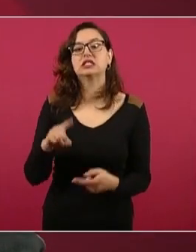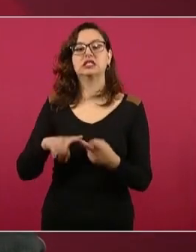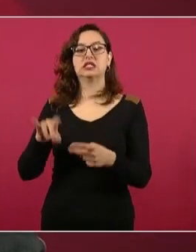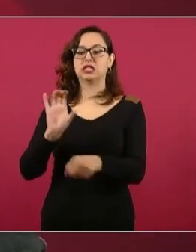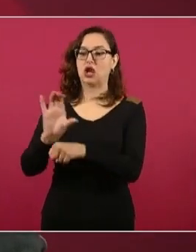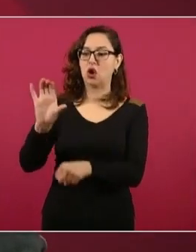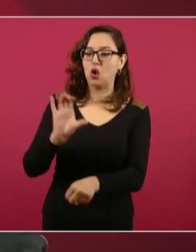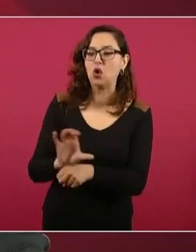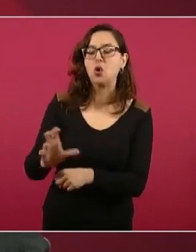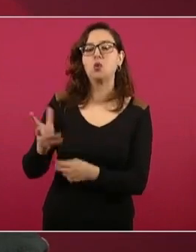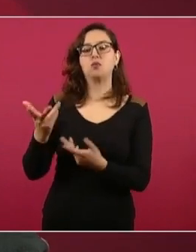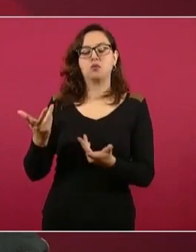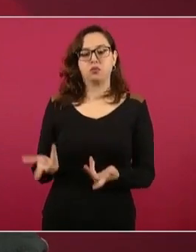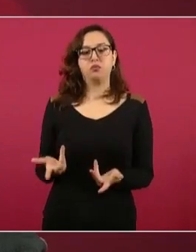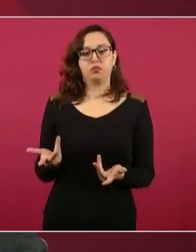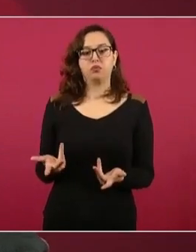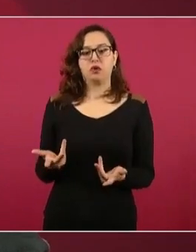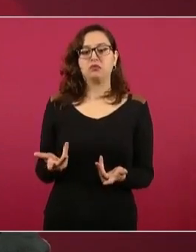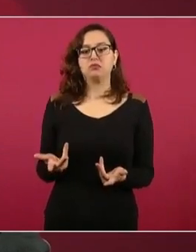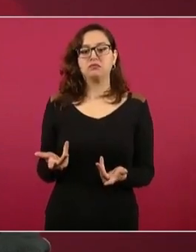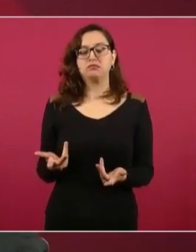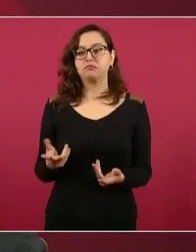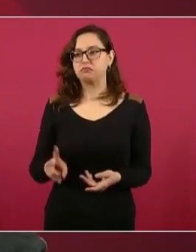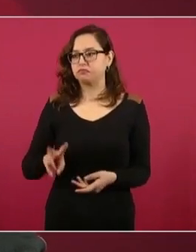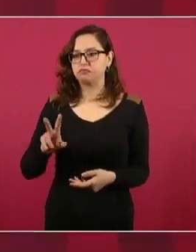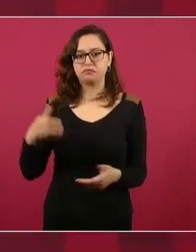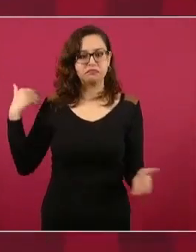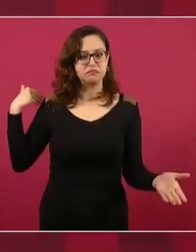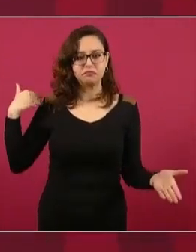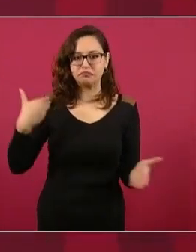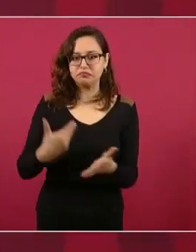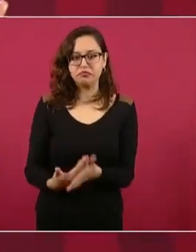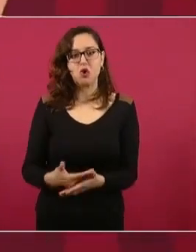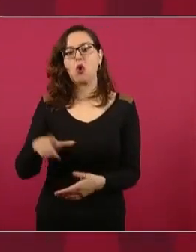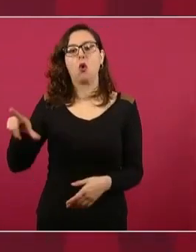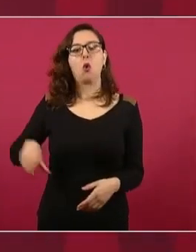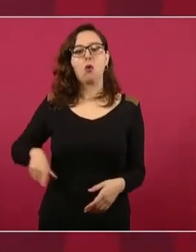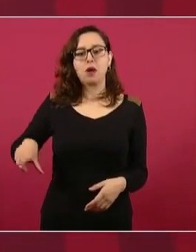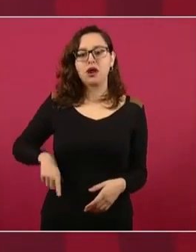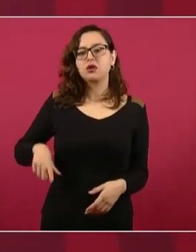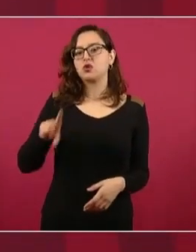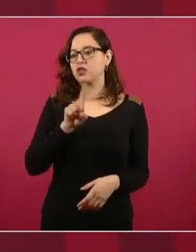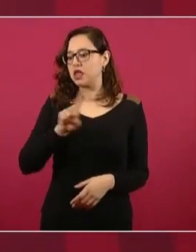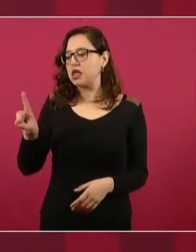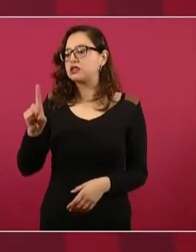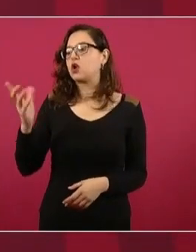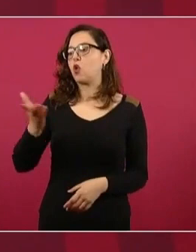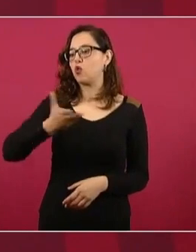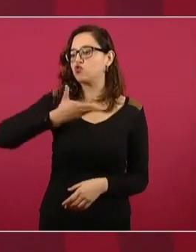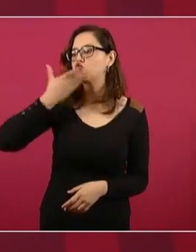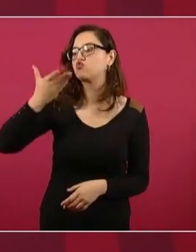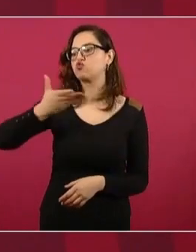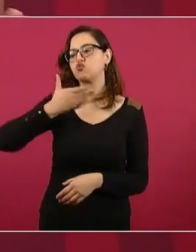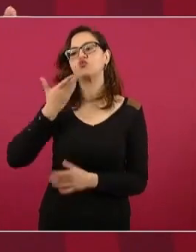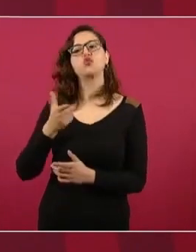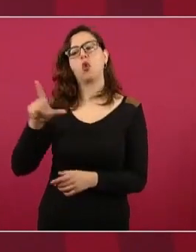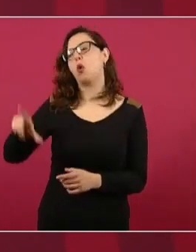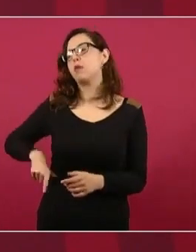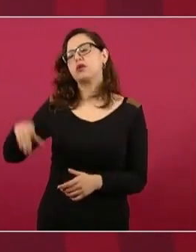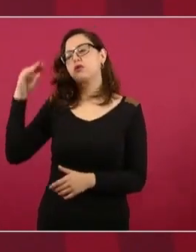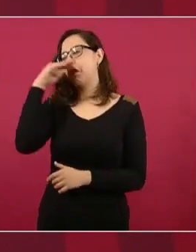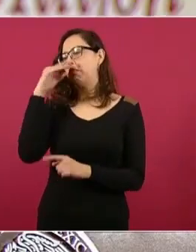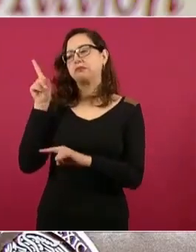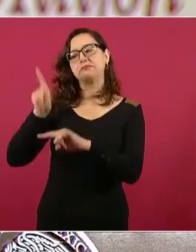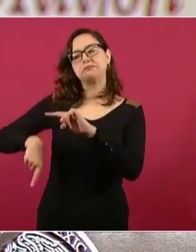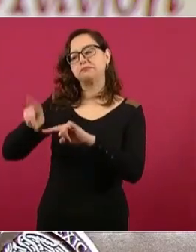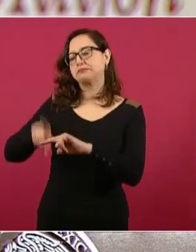gobiernos de derecha que se tenían hasta hace muy pocas semanas, y que el modelo era desmantelar lo